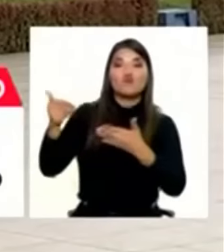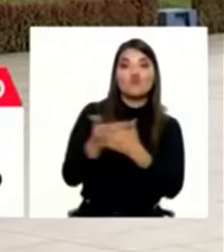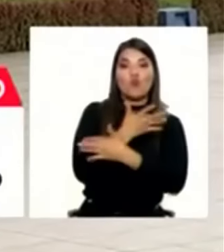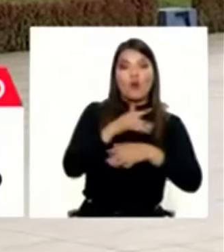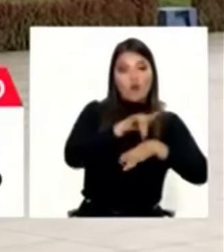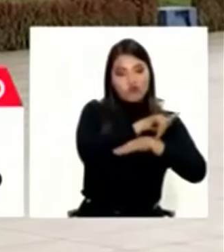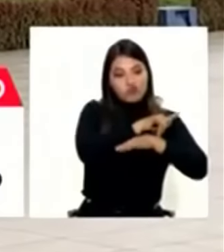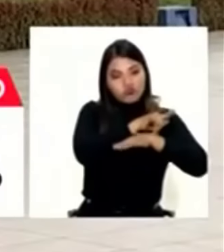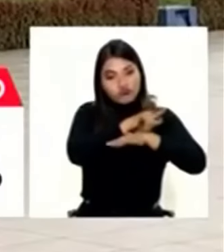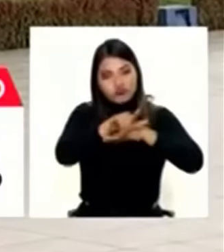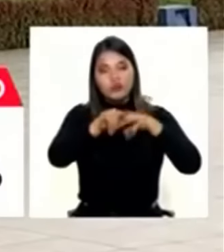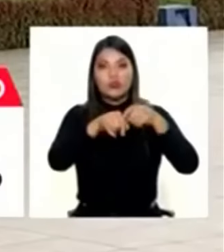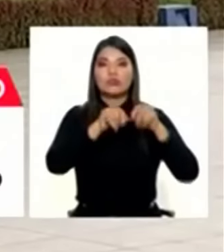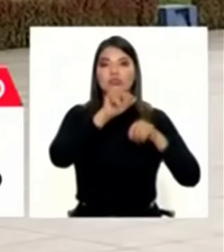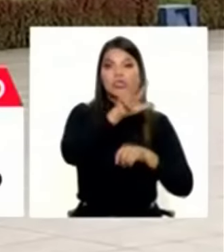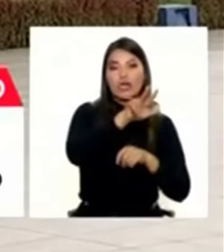Boeing